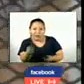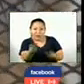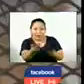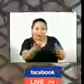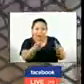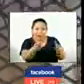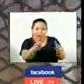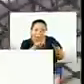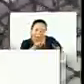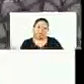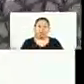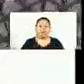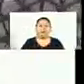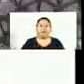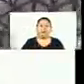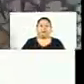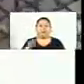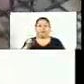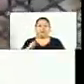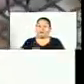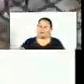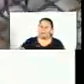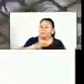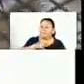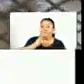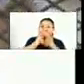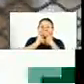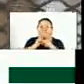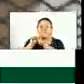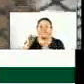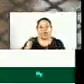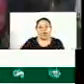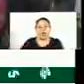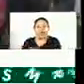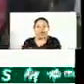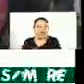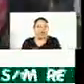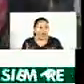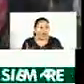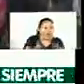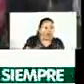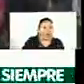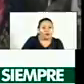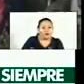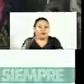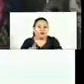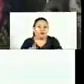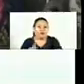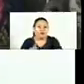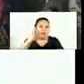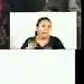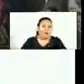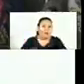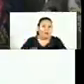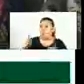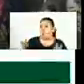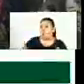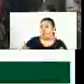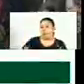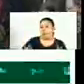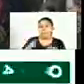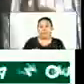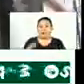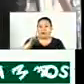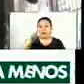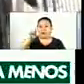rescatar animales se volvió su pasión junto con sus familiares a pesar de no contar con recursos pero desde hace